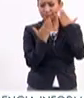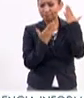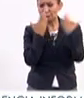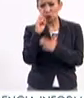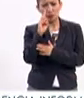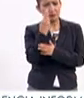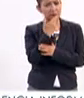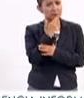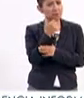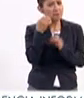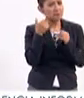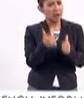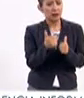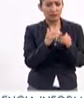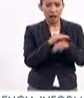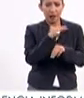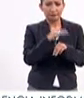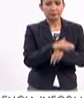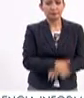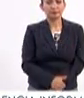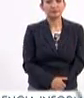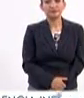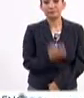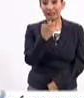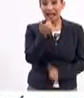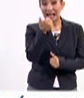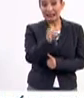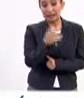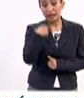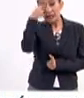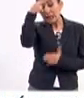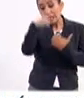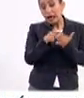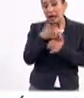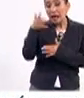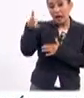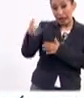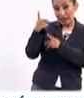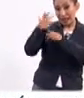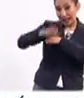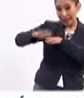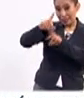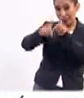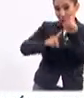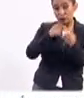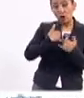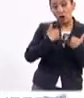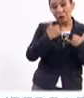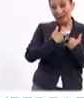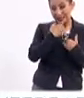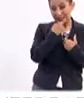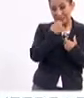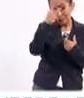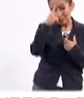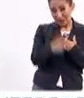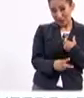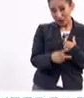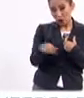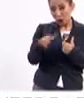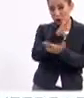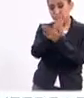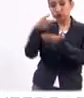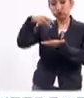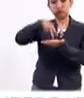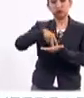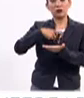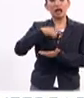preparación universitaria de mucha calidad. De esta forma se espera que en el plano deportivo los atletas mexicanos logren subir al